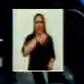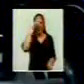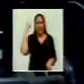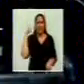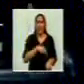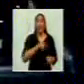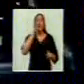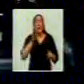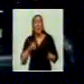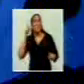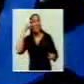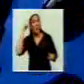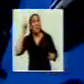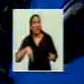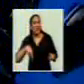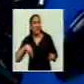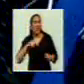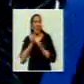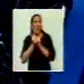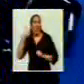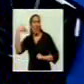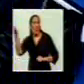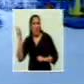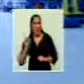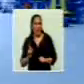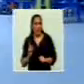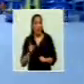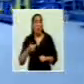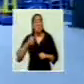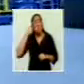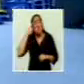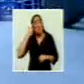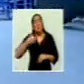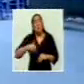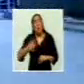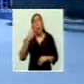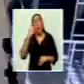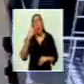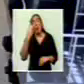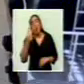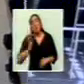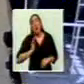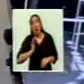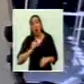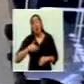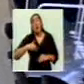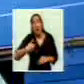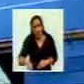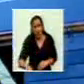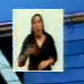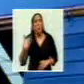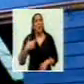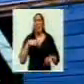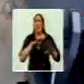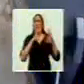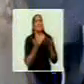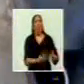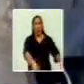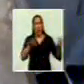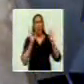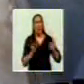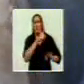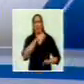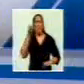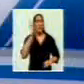un 10%. Yo creo que, tal vez, en uno o dos años más podamos hacer el 100%. Pero hoy ya